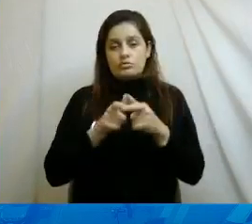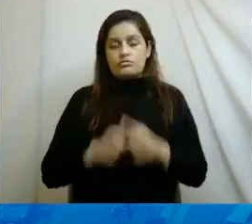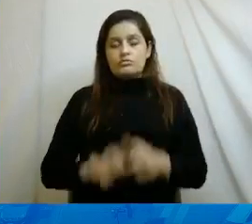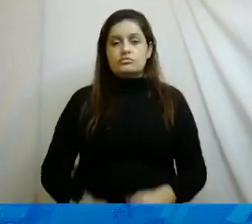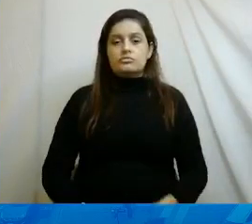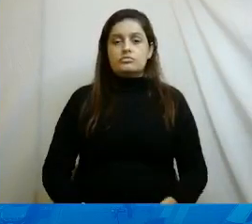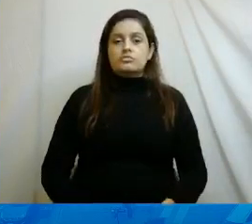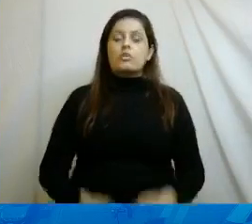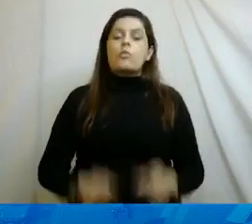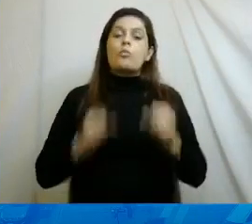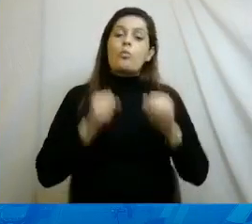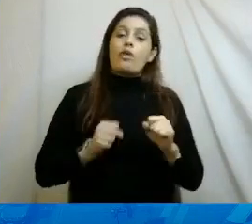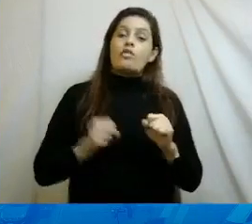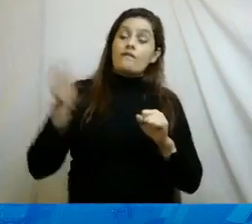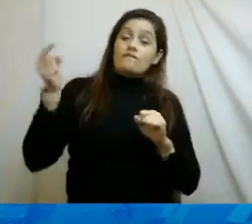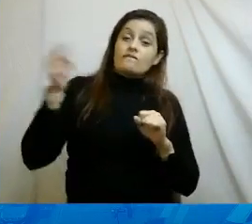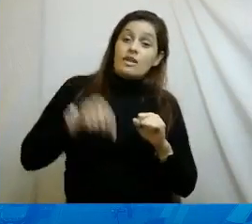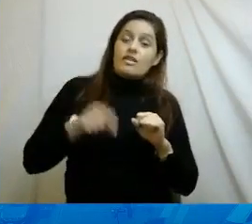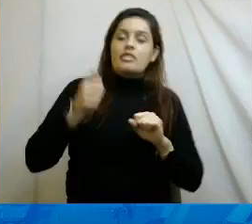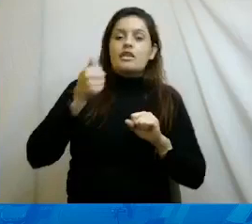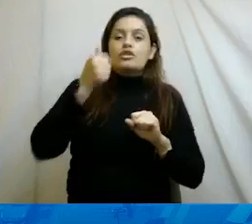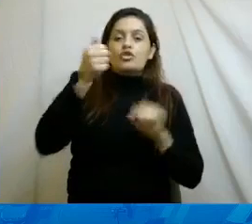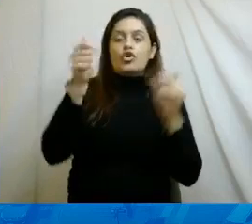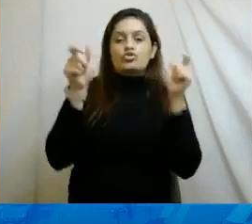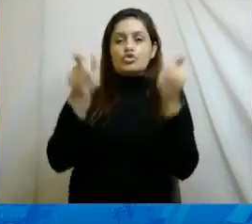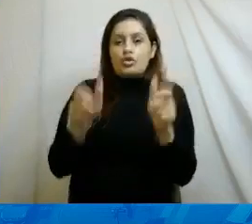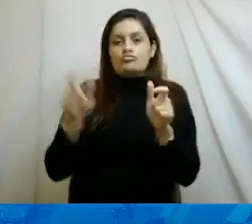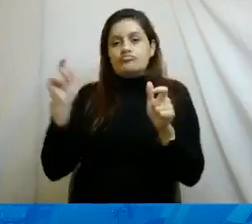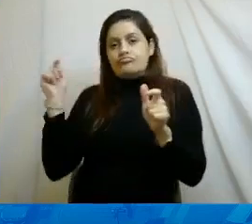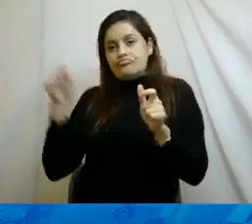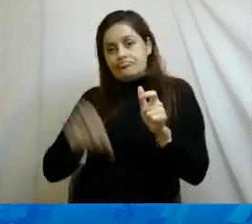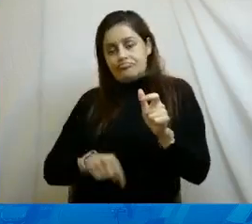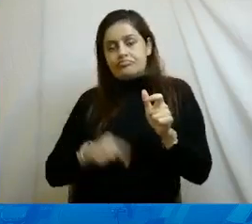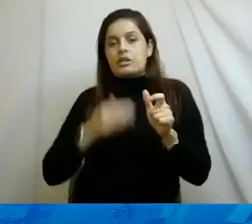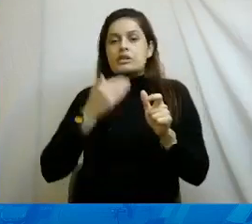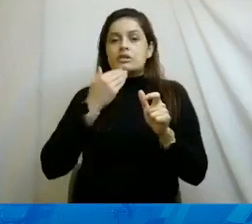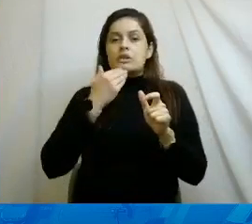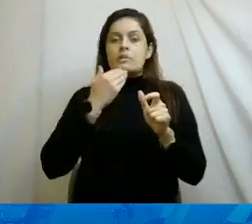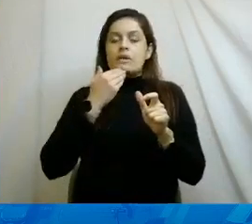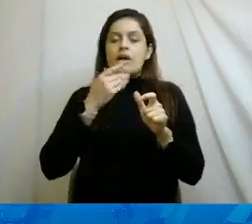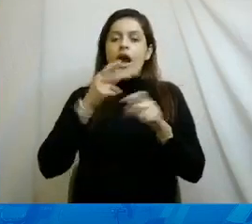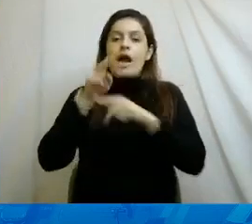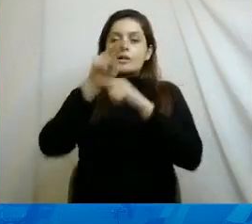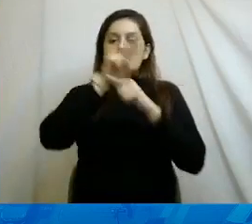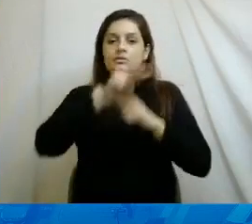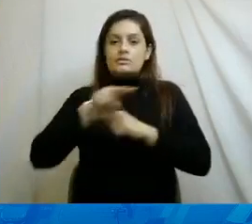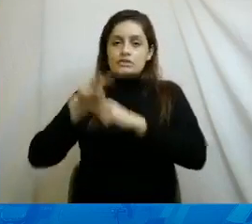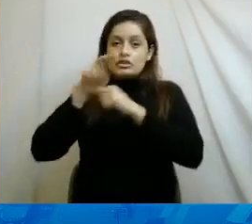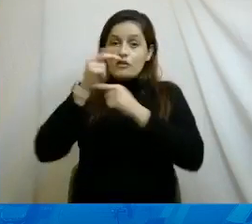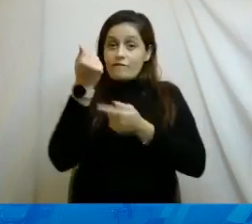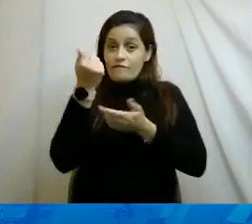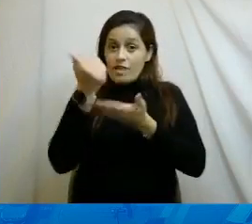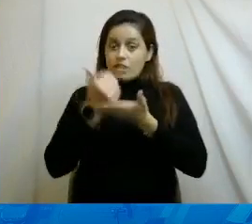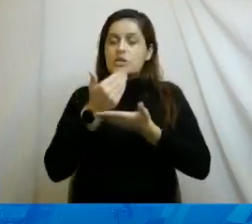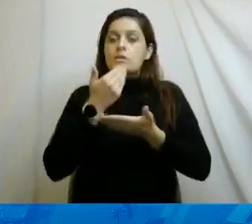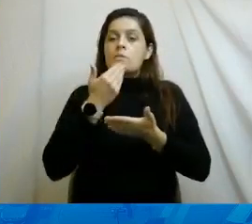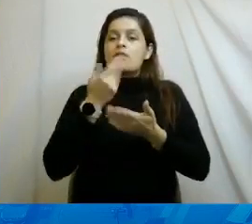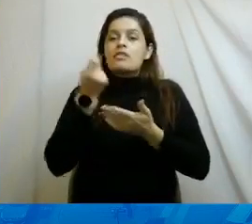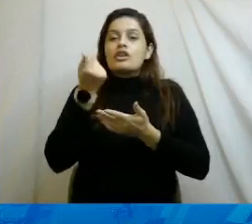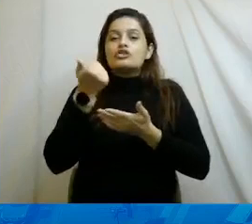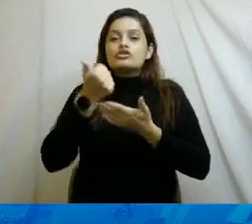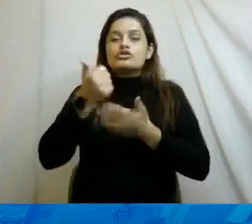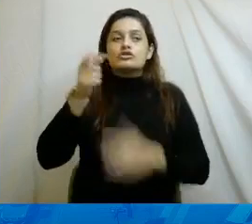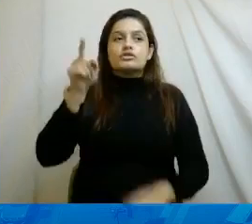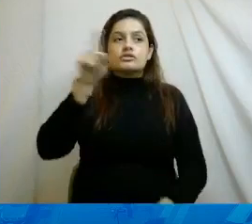así pueda venir el director de control, la directora de Administración y Finanzas y el director de SECPLA también para abordar ese